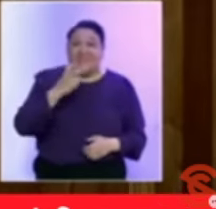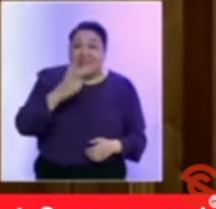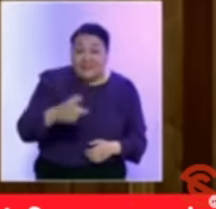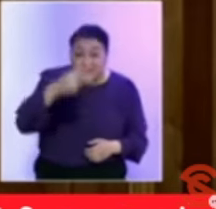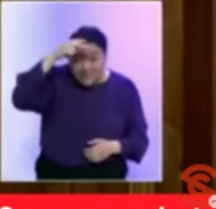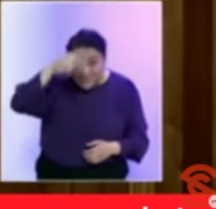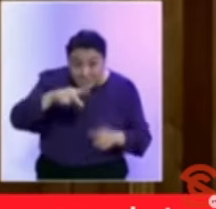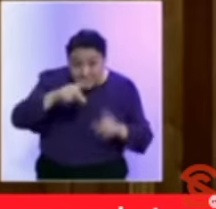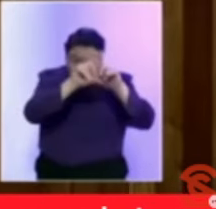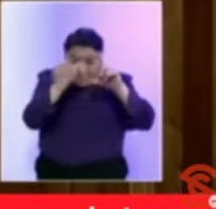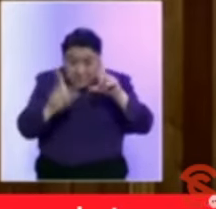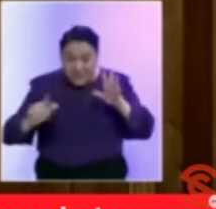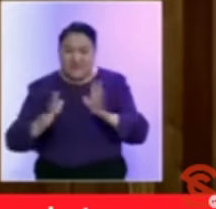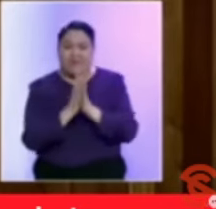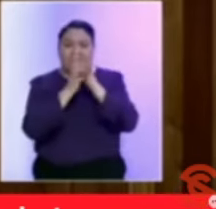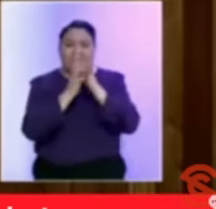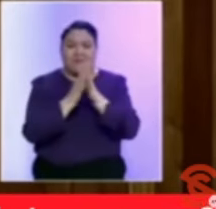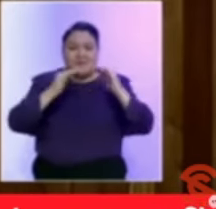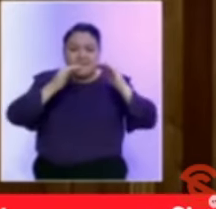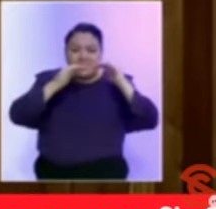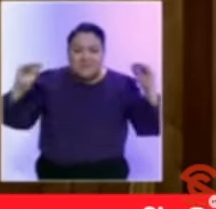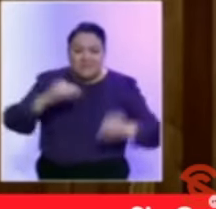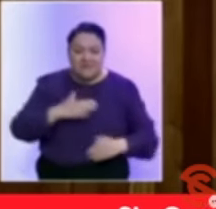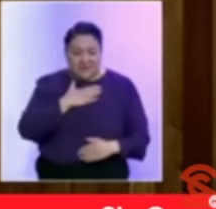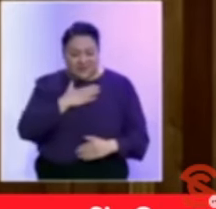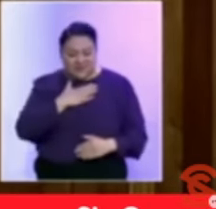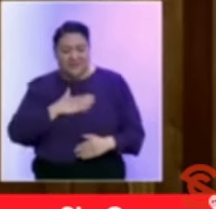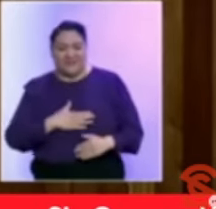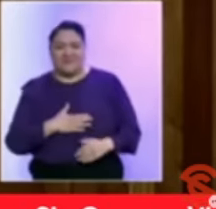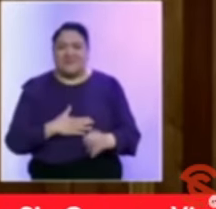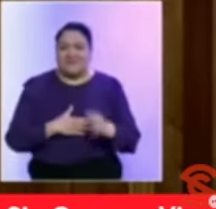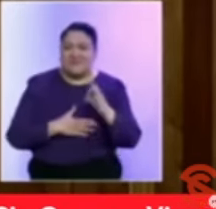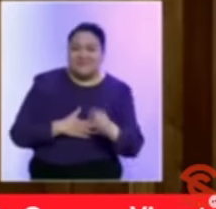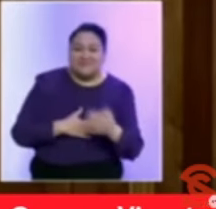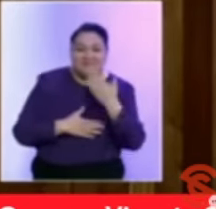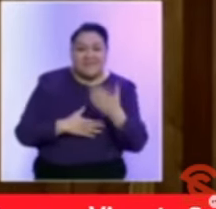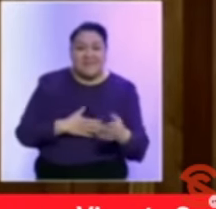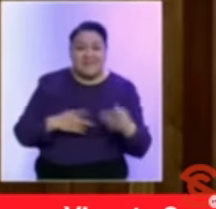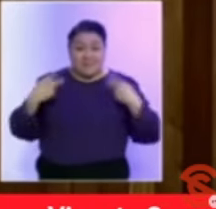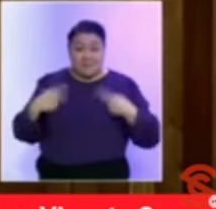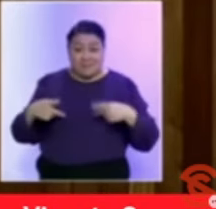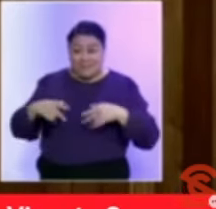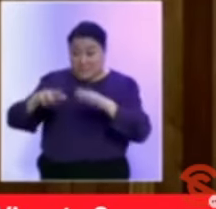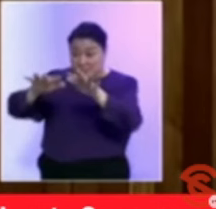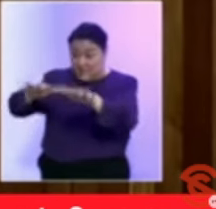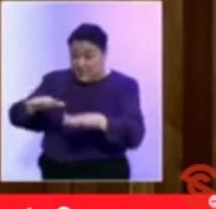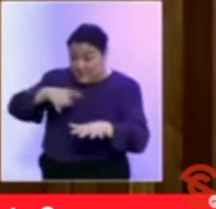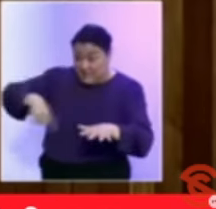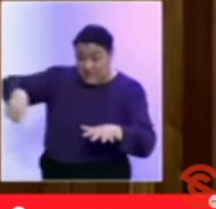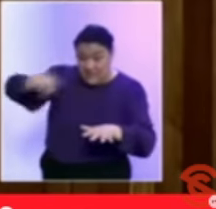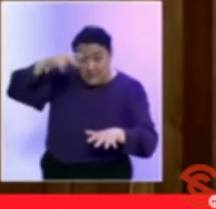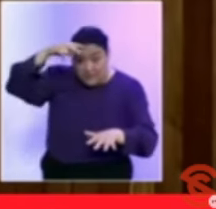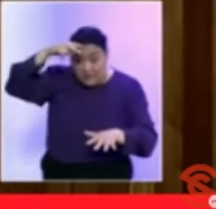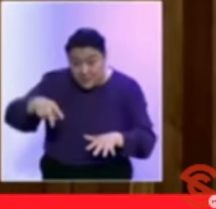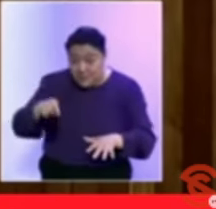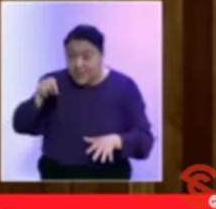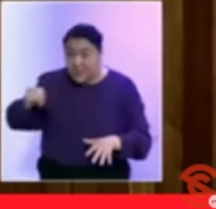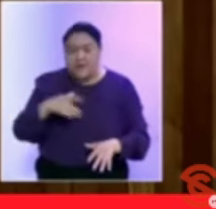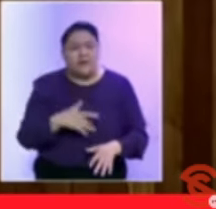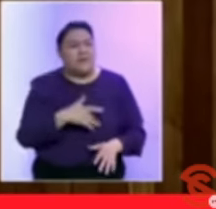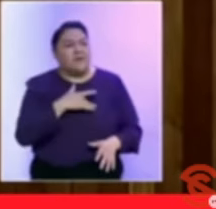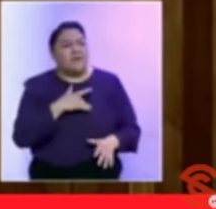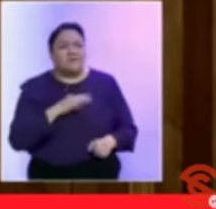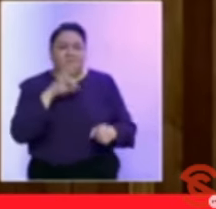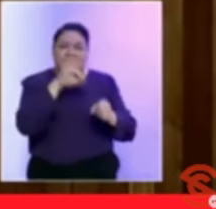democrático y justo concibo que el pueblo de México plasmó ejemplarmente el 2 de